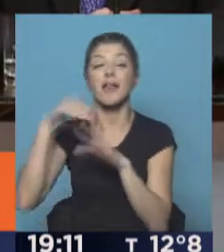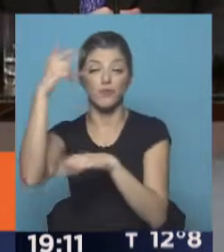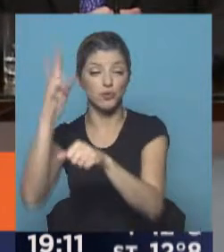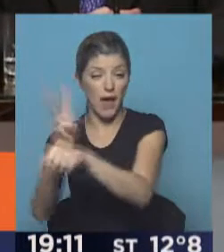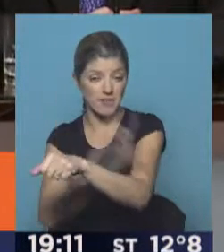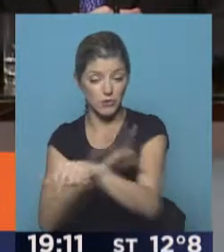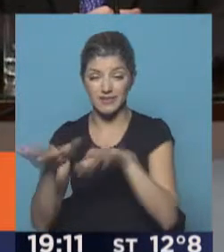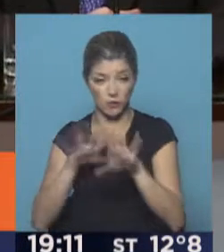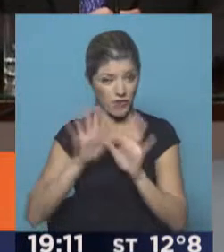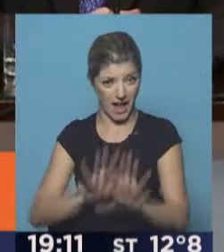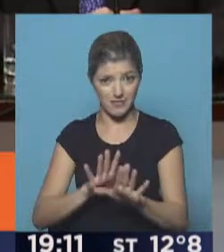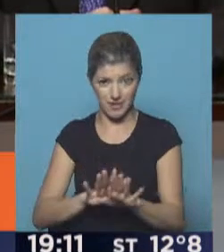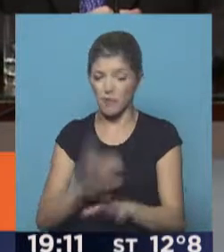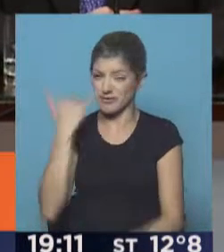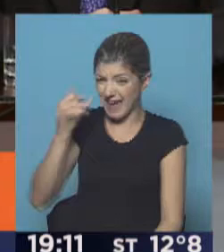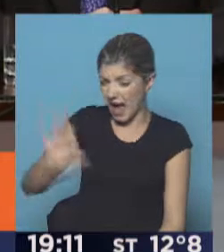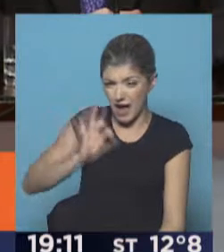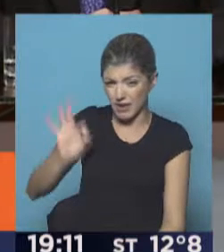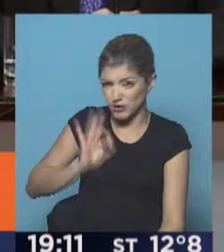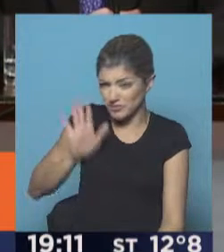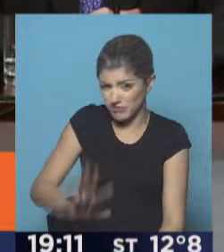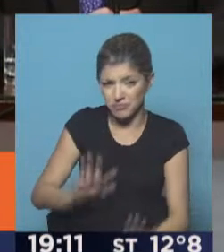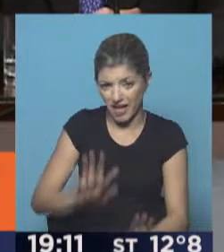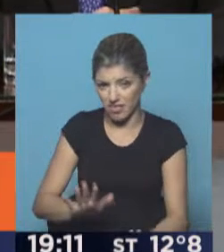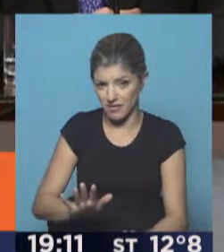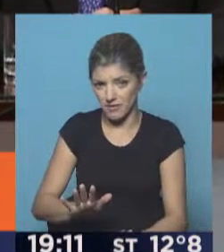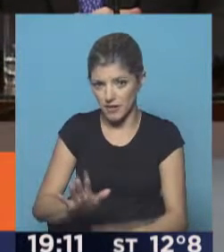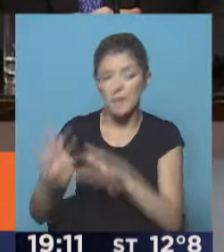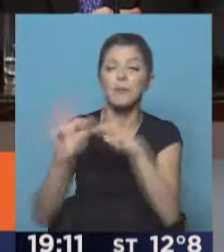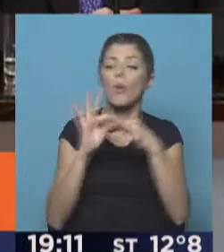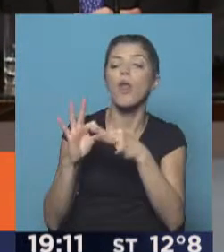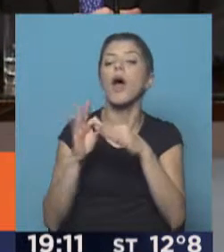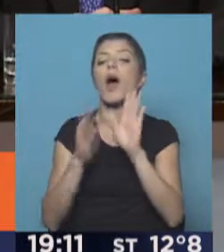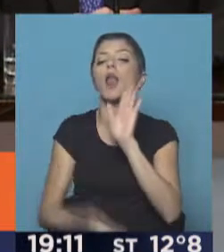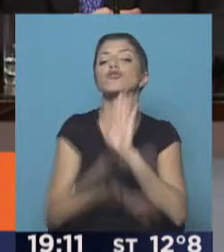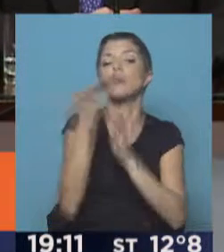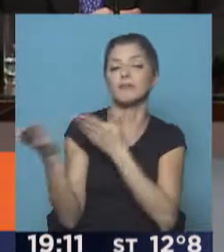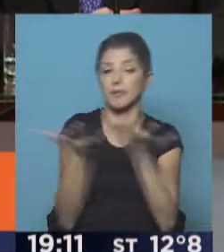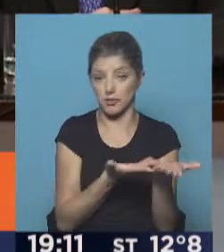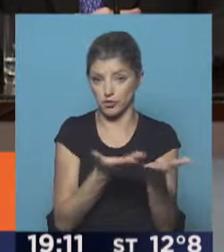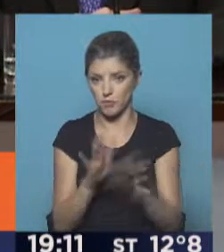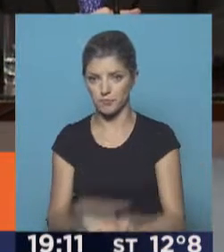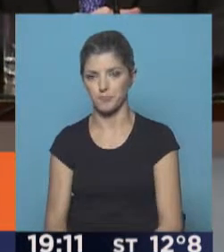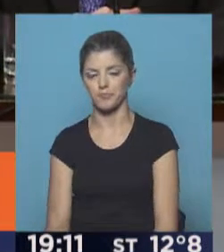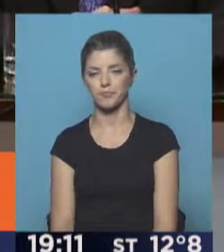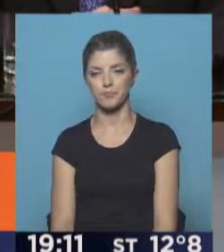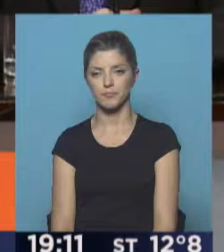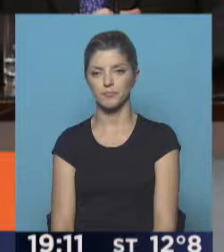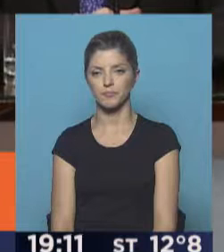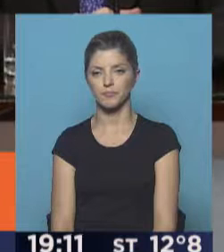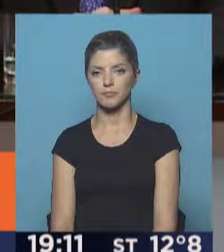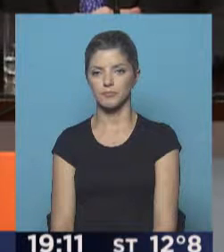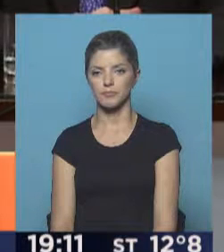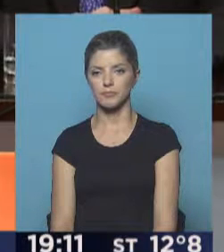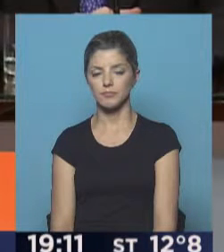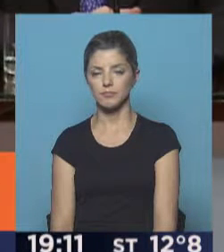las que se vienen viviendo ya hace muchos años en el país en relación a los ajustes y a los aumentos de tarifa. Sí,